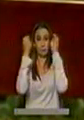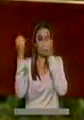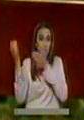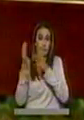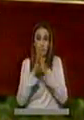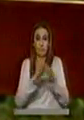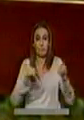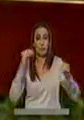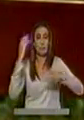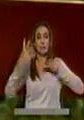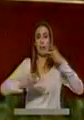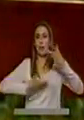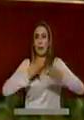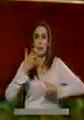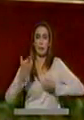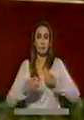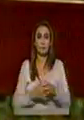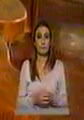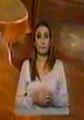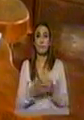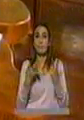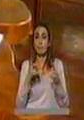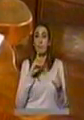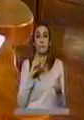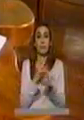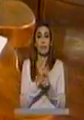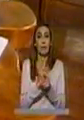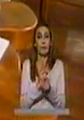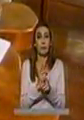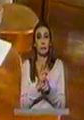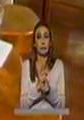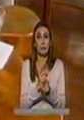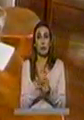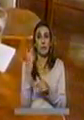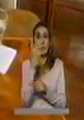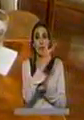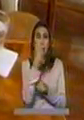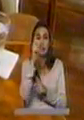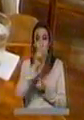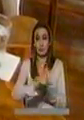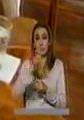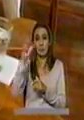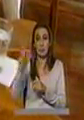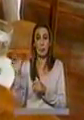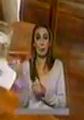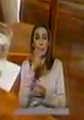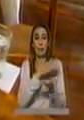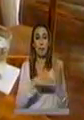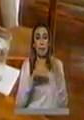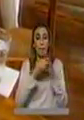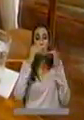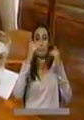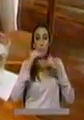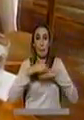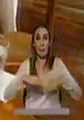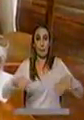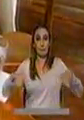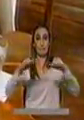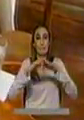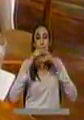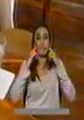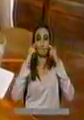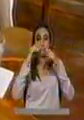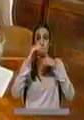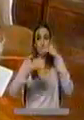energía. Entonces sería bueno también implementarlo de las dos maneras. Claro, para poder beneficiar finalmente a un